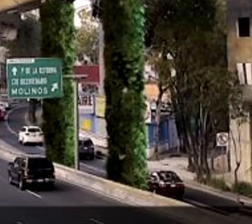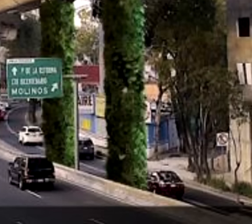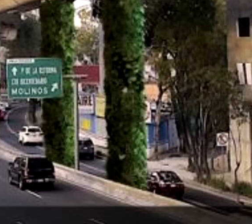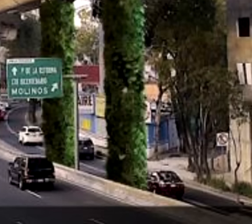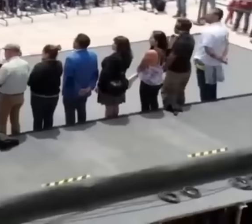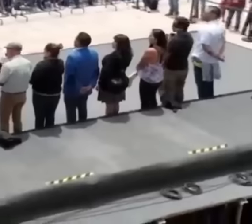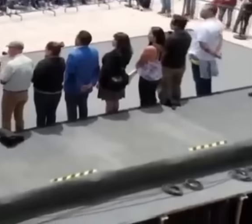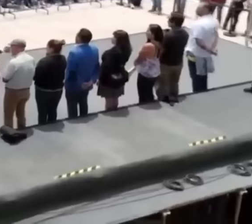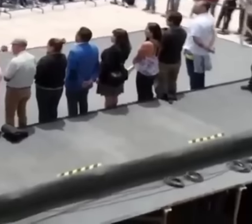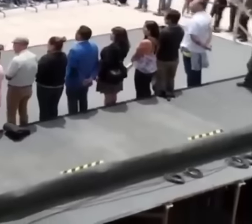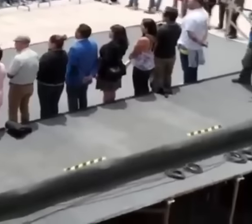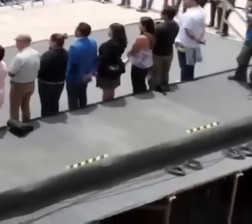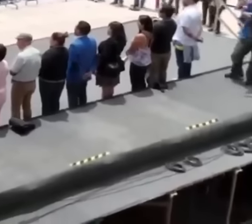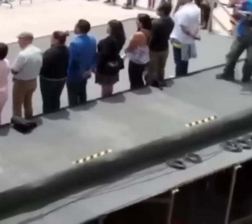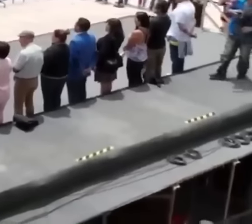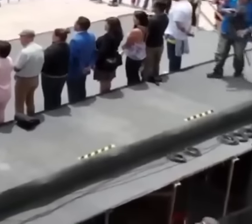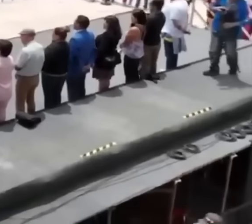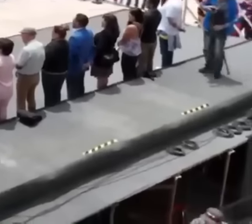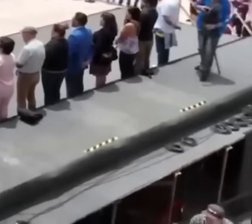unidad.